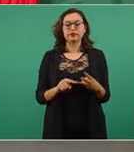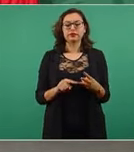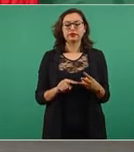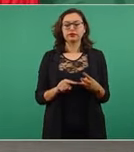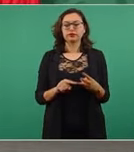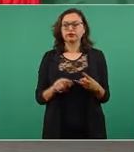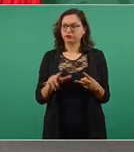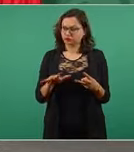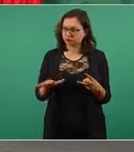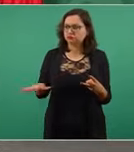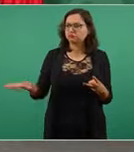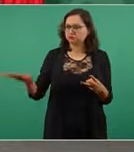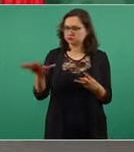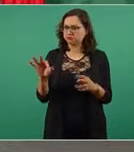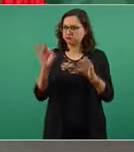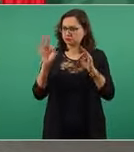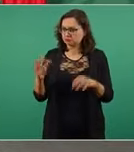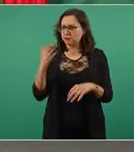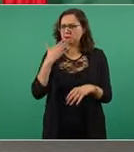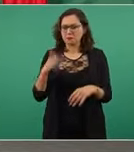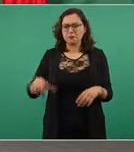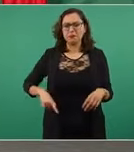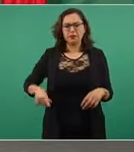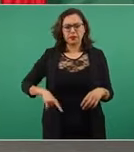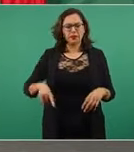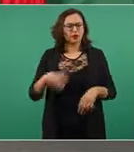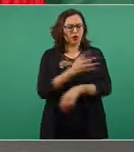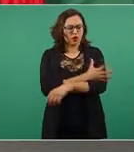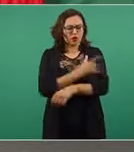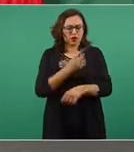y que haya un gobierno honesto?